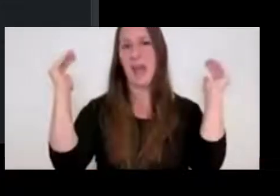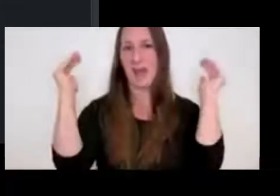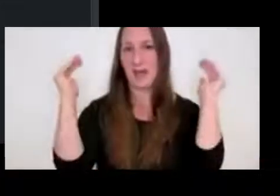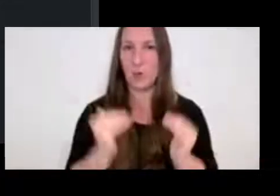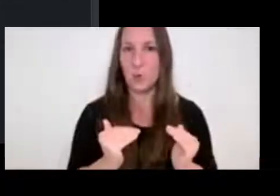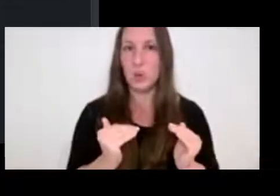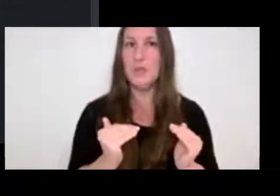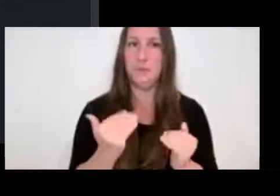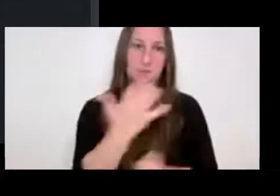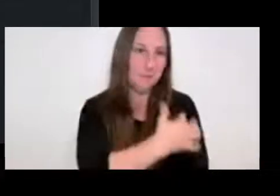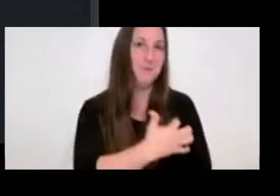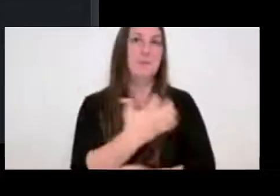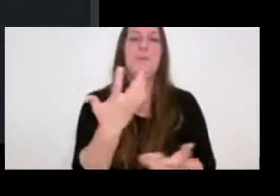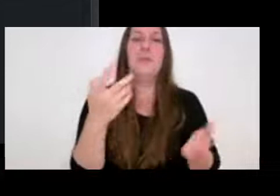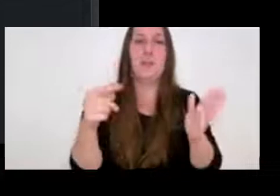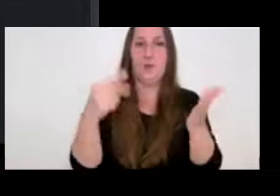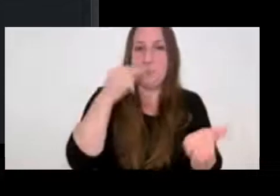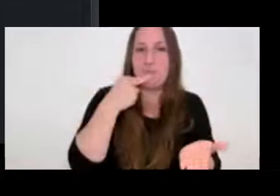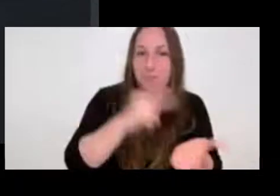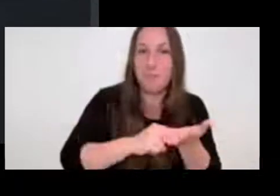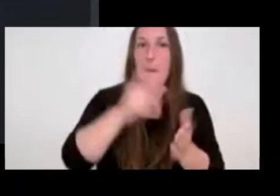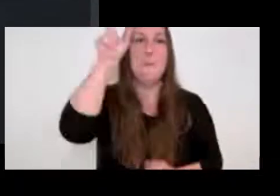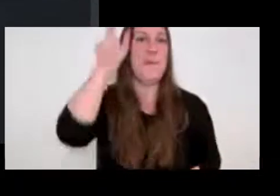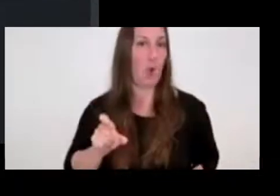fiscales posibles o latentes que puedan tener un contribuyente,